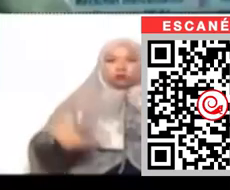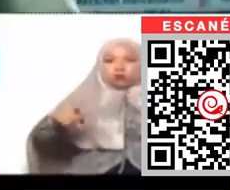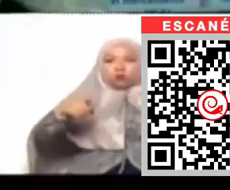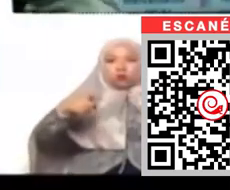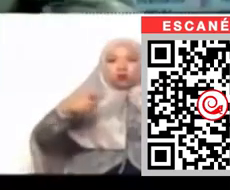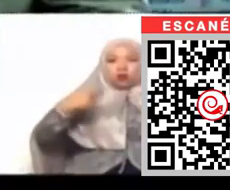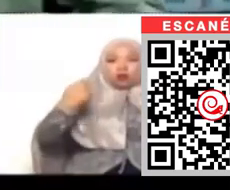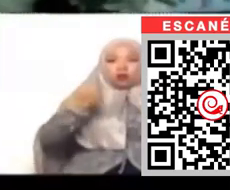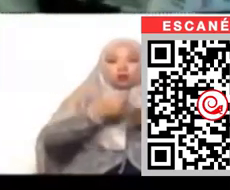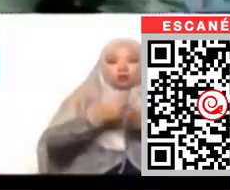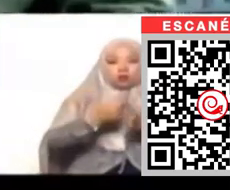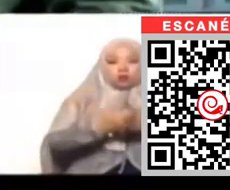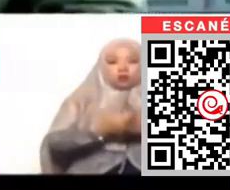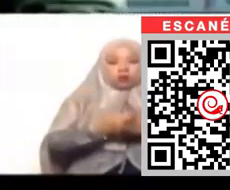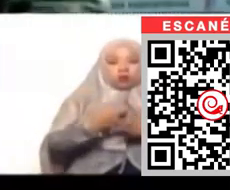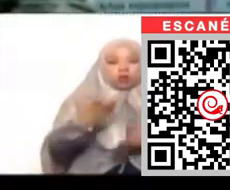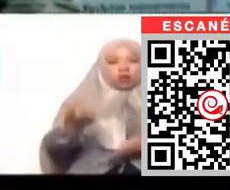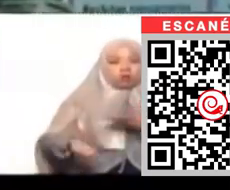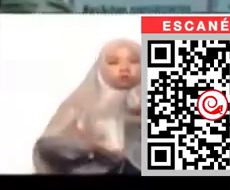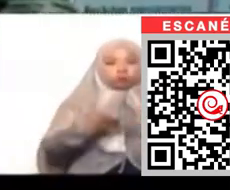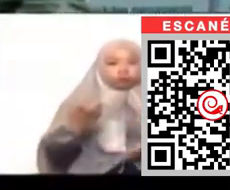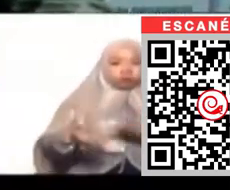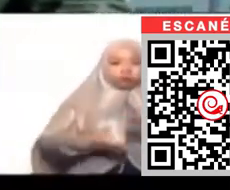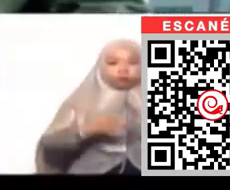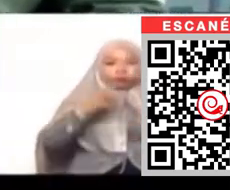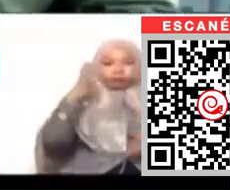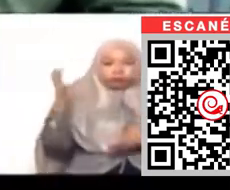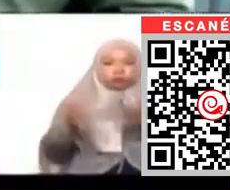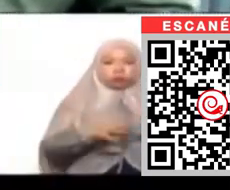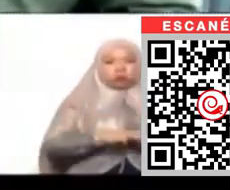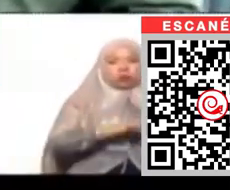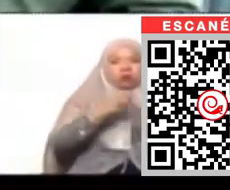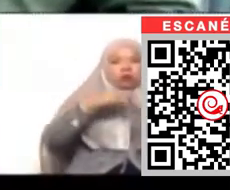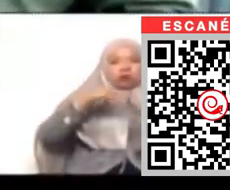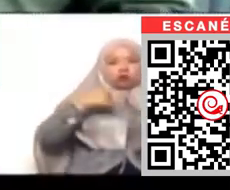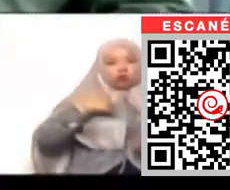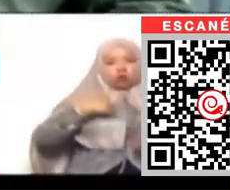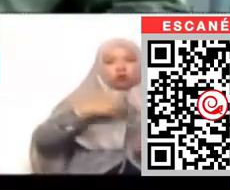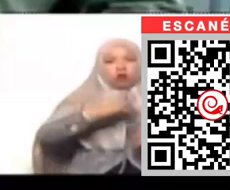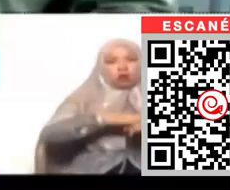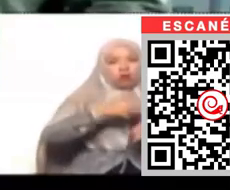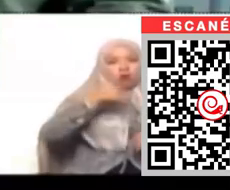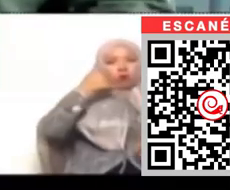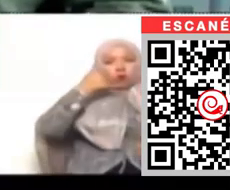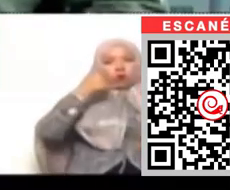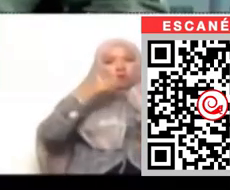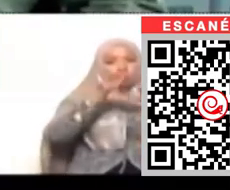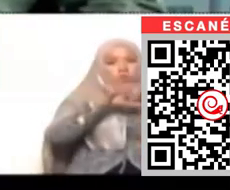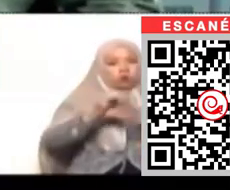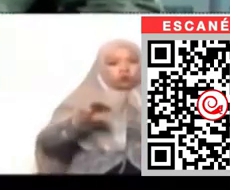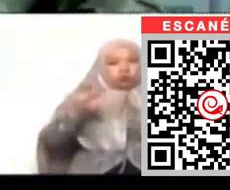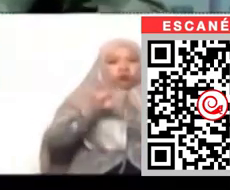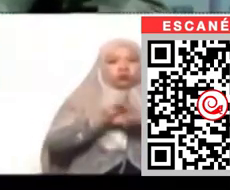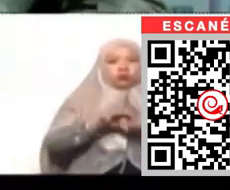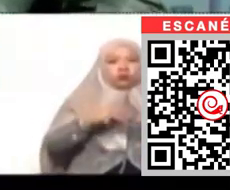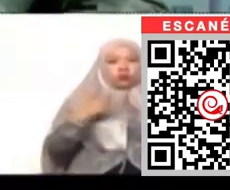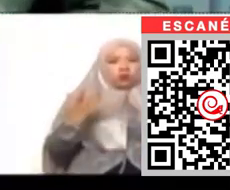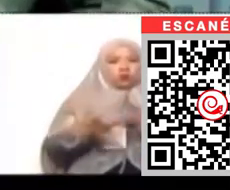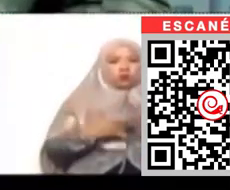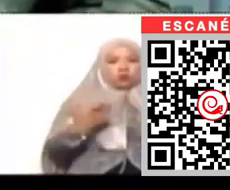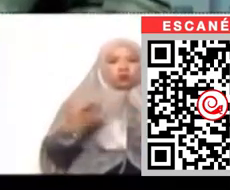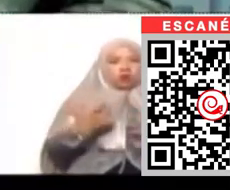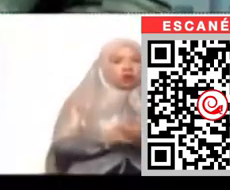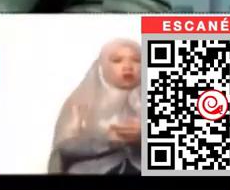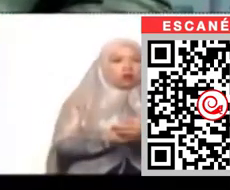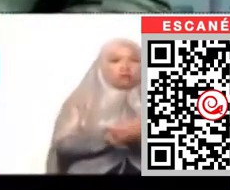fue a apagar él el incendio. Y yo lo llamé. Y él me contó, todos los incendios son provocados, hermano